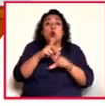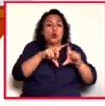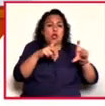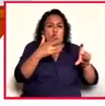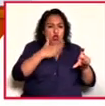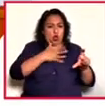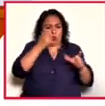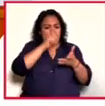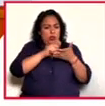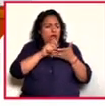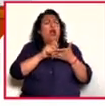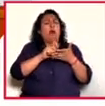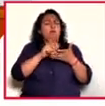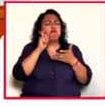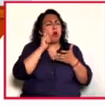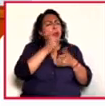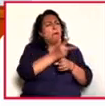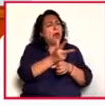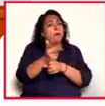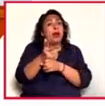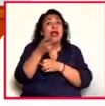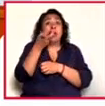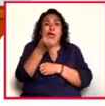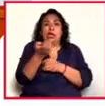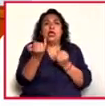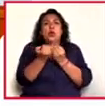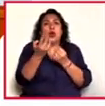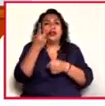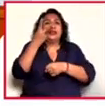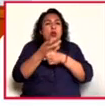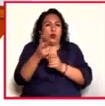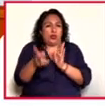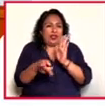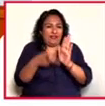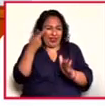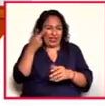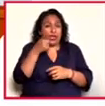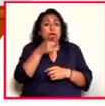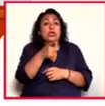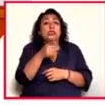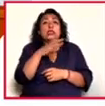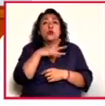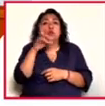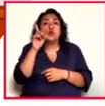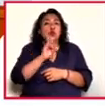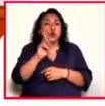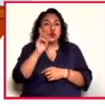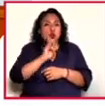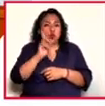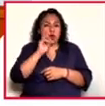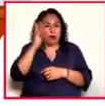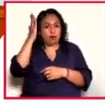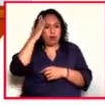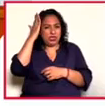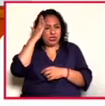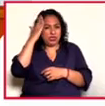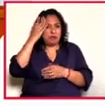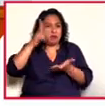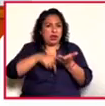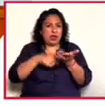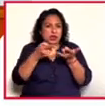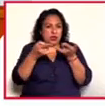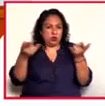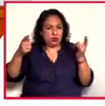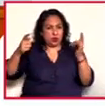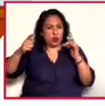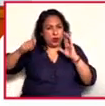autoría. Curiosamente, esta también es la segunda vez en su carrera que tiene a una mujer como protagonista de la historia.